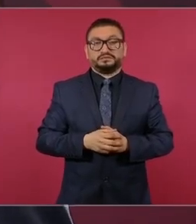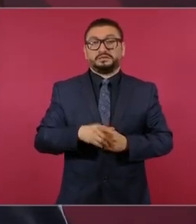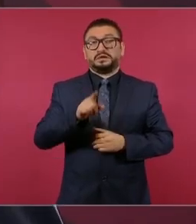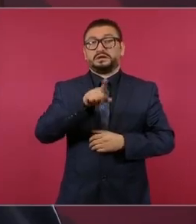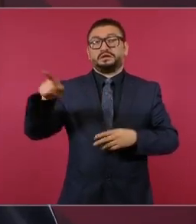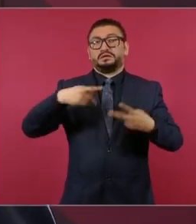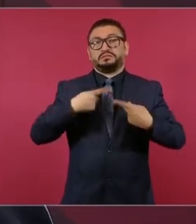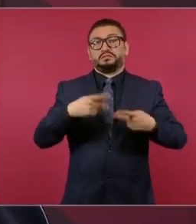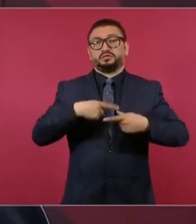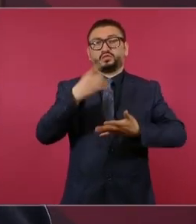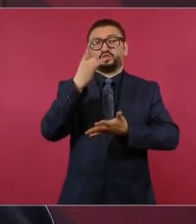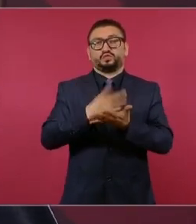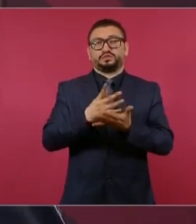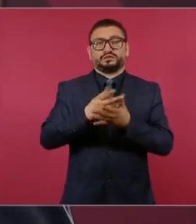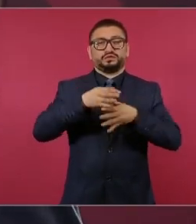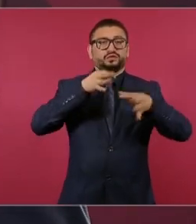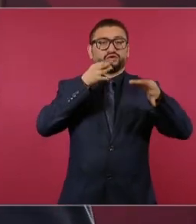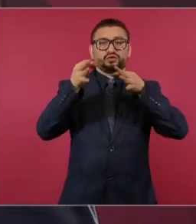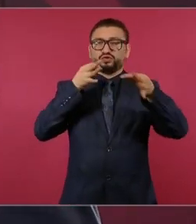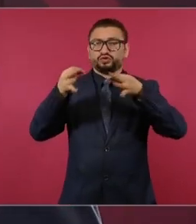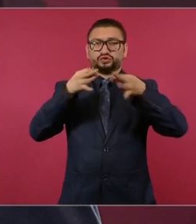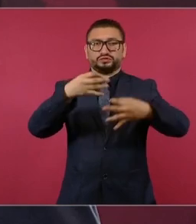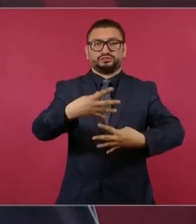lectores de noticias.